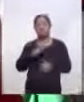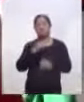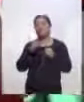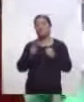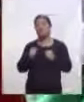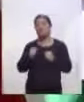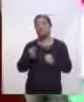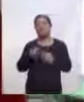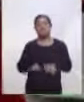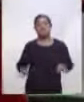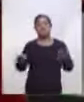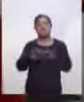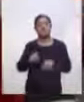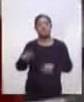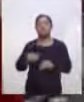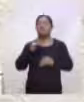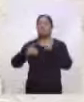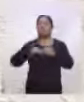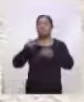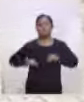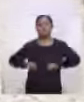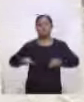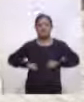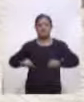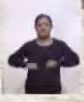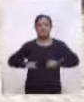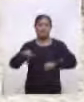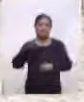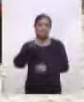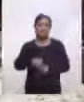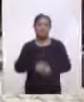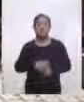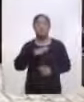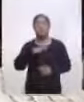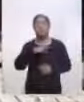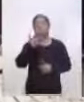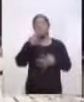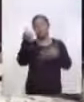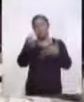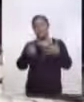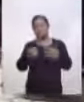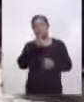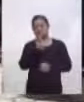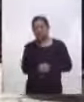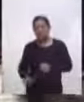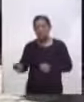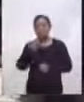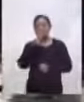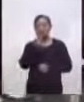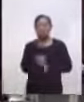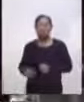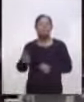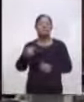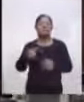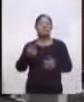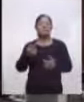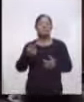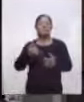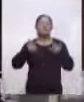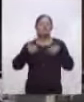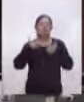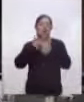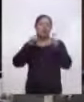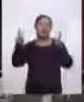importantes, y conmemorando este tipo de actividades con ellas. Se han convocado 8 categorías: mini infantil, infantil, juvenil, libre,